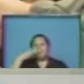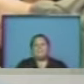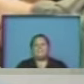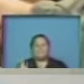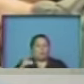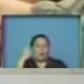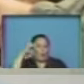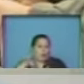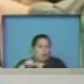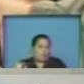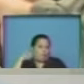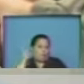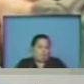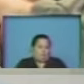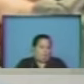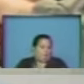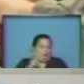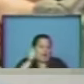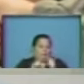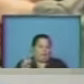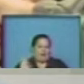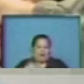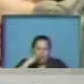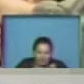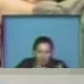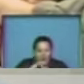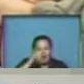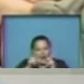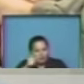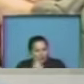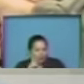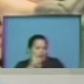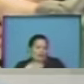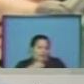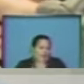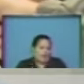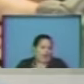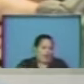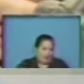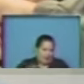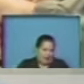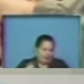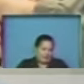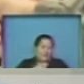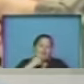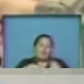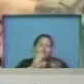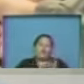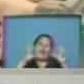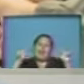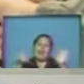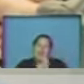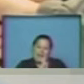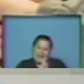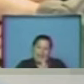decisión unilateral de aquel que pagó por una empresa, no va a estar dando explicaciones a los trabajadores. Los trabajadores tienen que trabajar y nada más en ese caso, dentro del marco de la ley